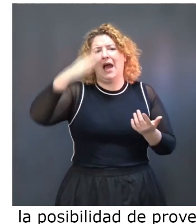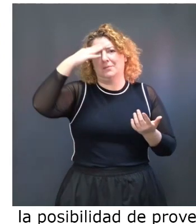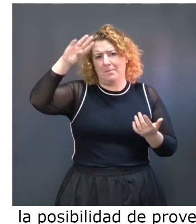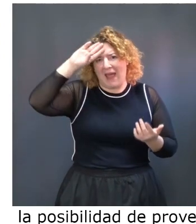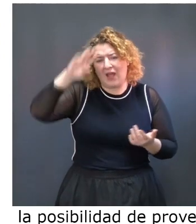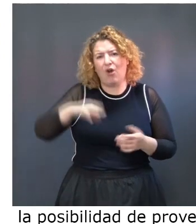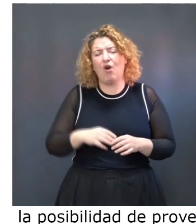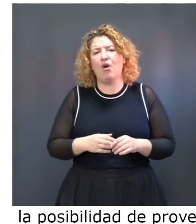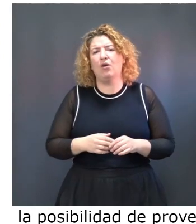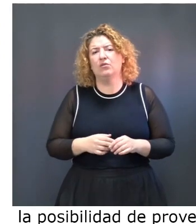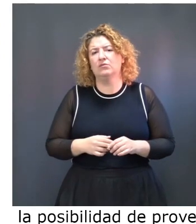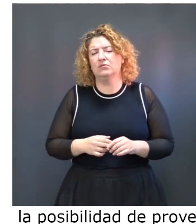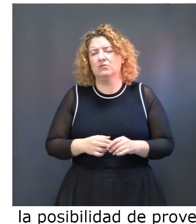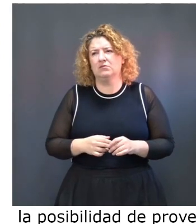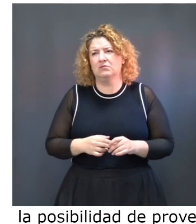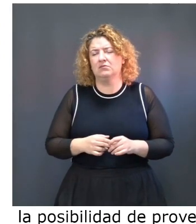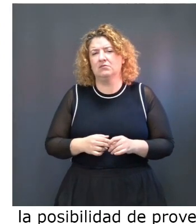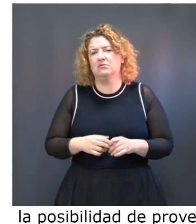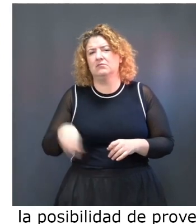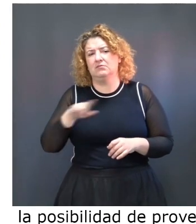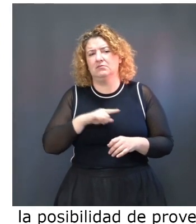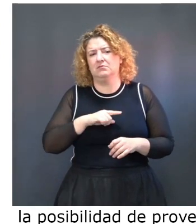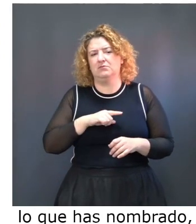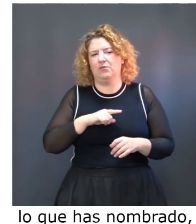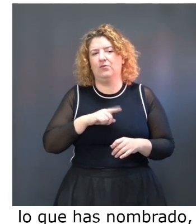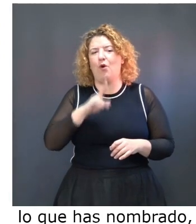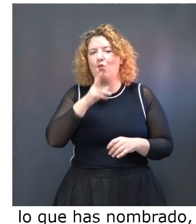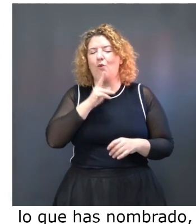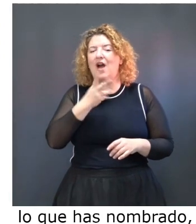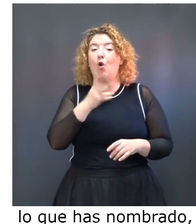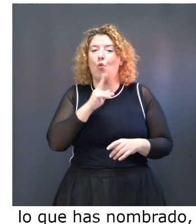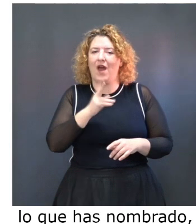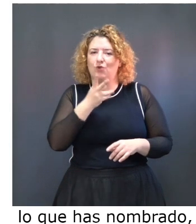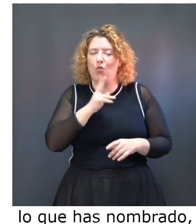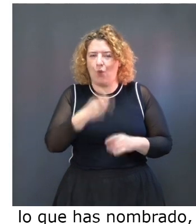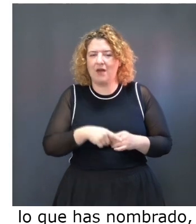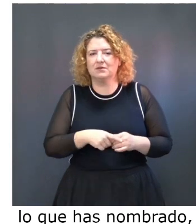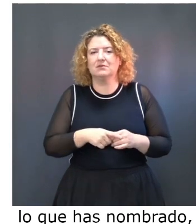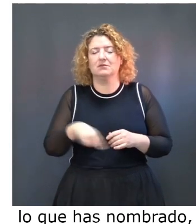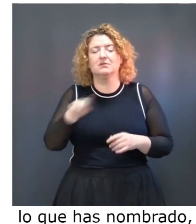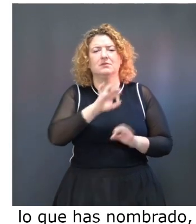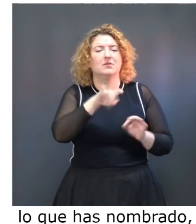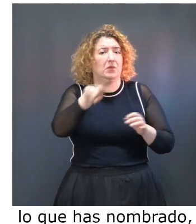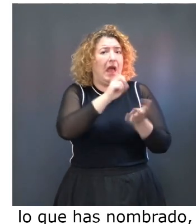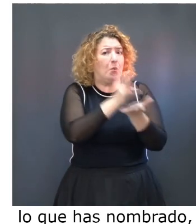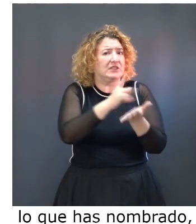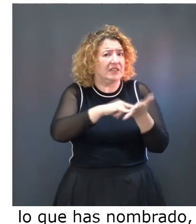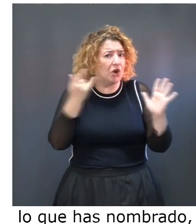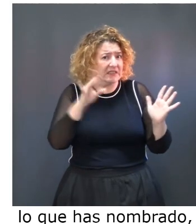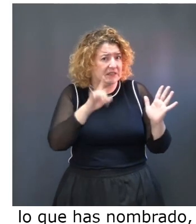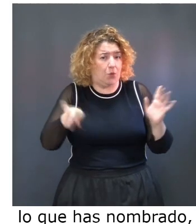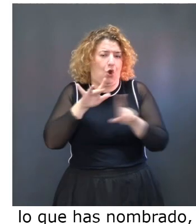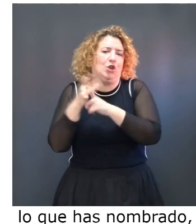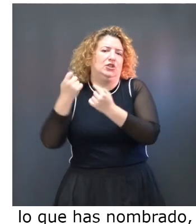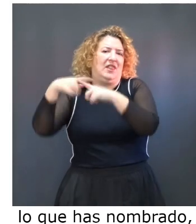¿apostáis desde la OEI por las tecnologías? ¿Tenéis cómo es el...? Sí, a ver, teniendo en cuenta esta diversidad con el contexto,